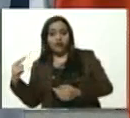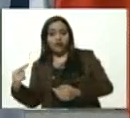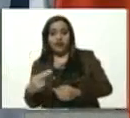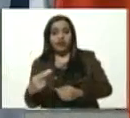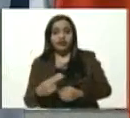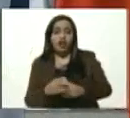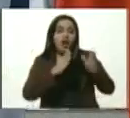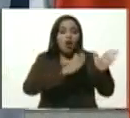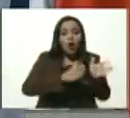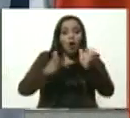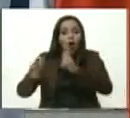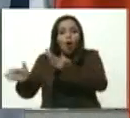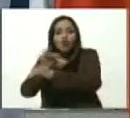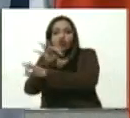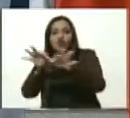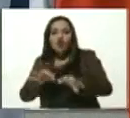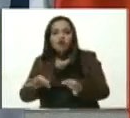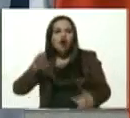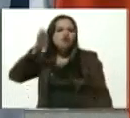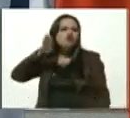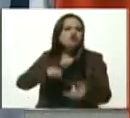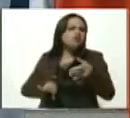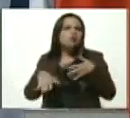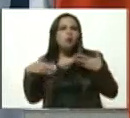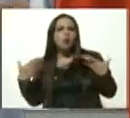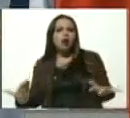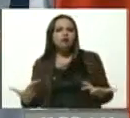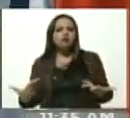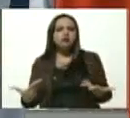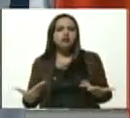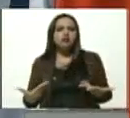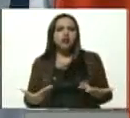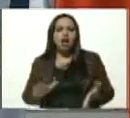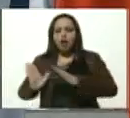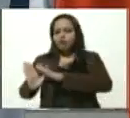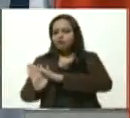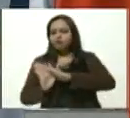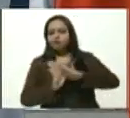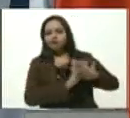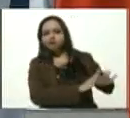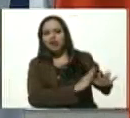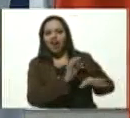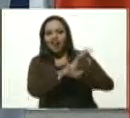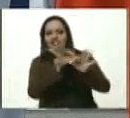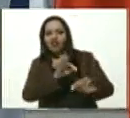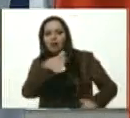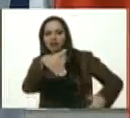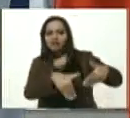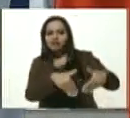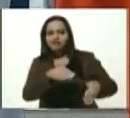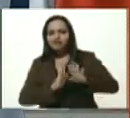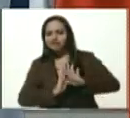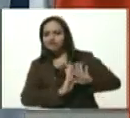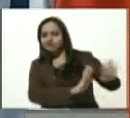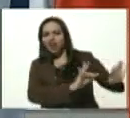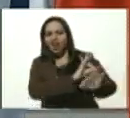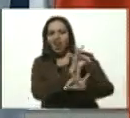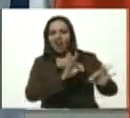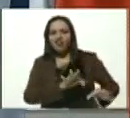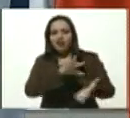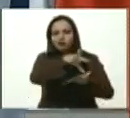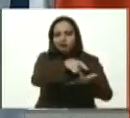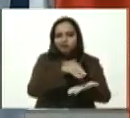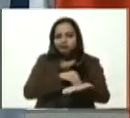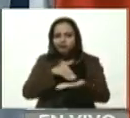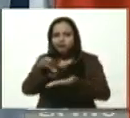como fin último simplemente dejar a un lado la vía electoral, la vía de ganar adeptos por